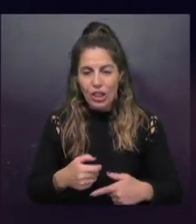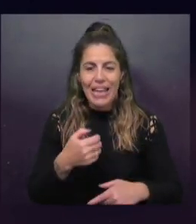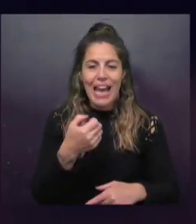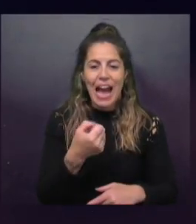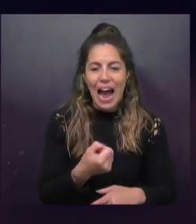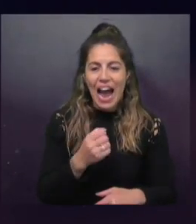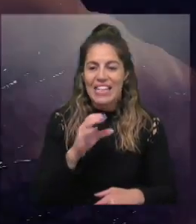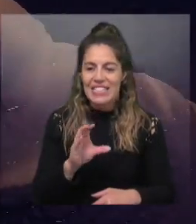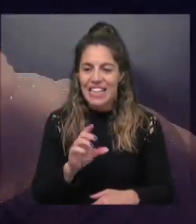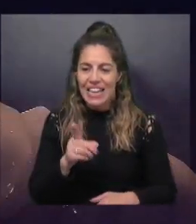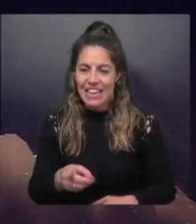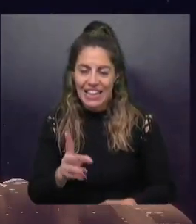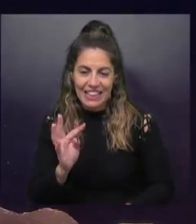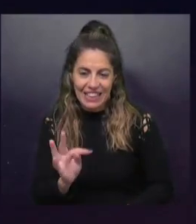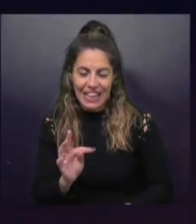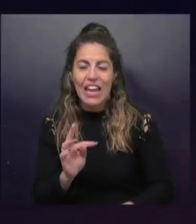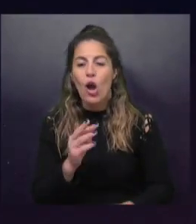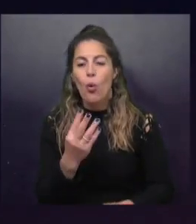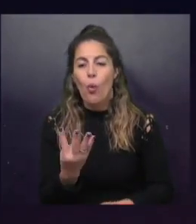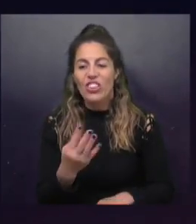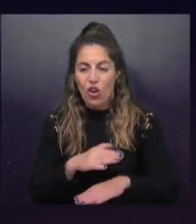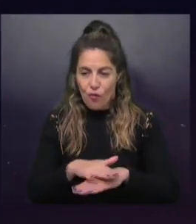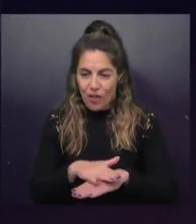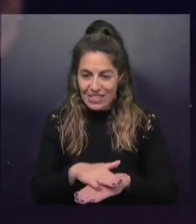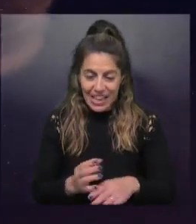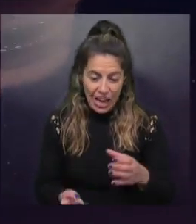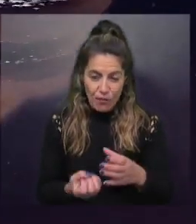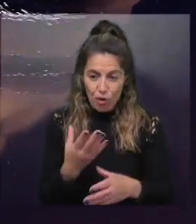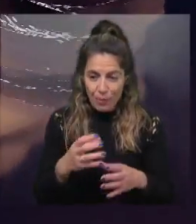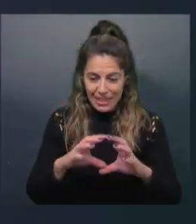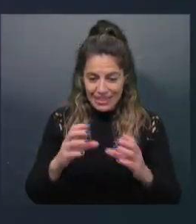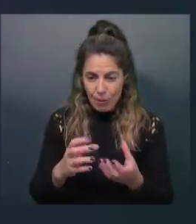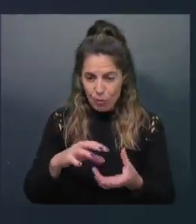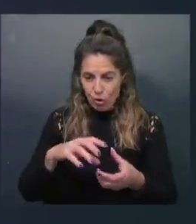T, que son las 4 bases que forman esa gran molécula.